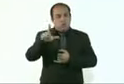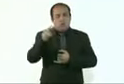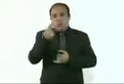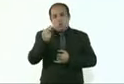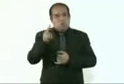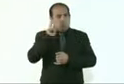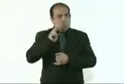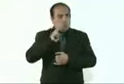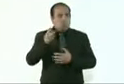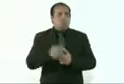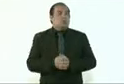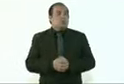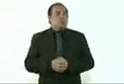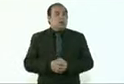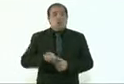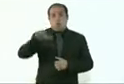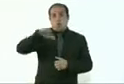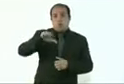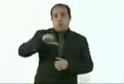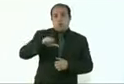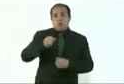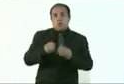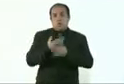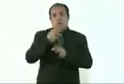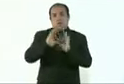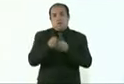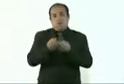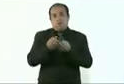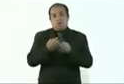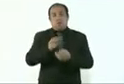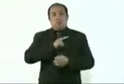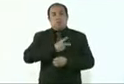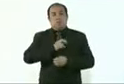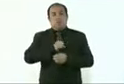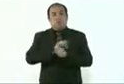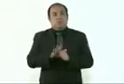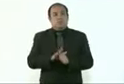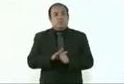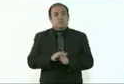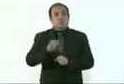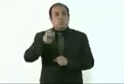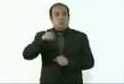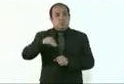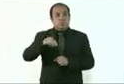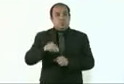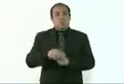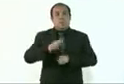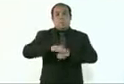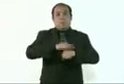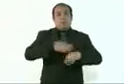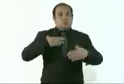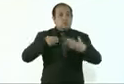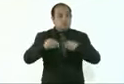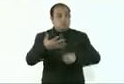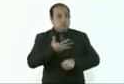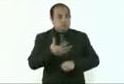prueba. ¿Por qué? Porque hoy esta variante pues es mucho más contagiosa. Entonces,